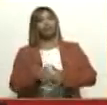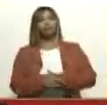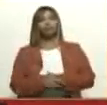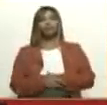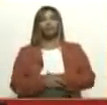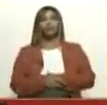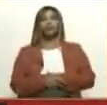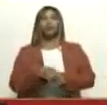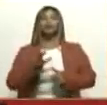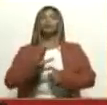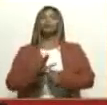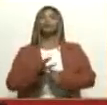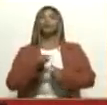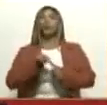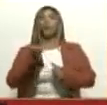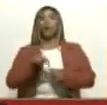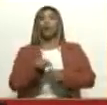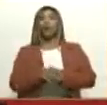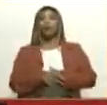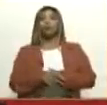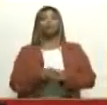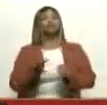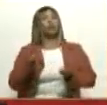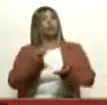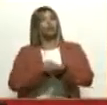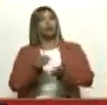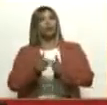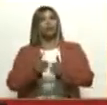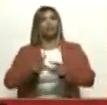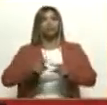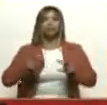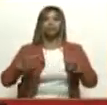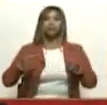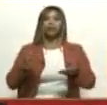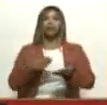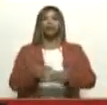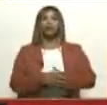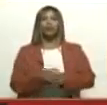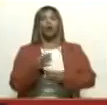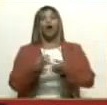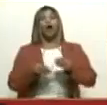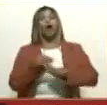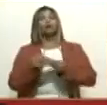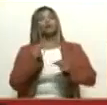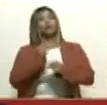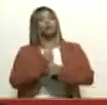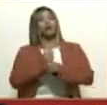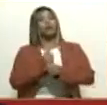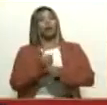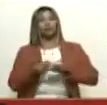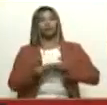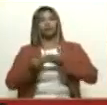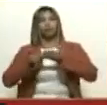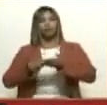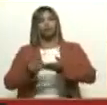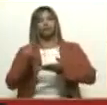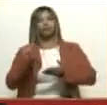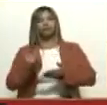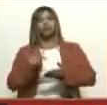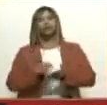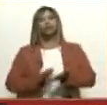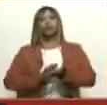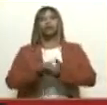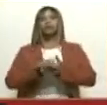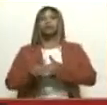Sur, hoy están dotándose nuevamente. Claro. Estamos haciendo todo un trabajo arduo para dotar con las impresiones